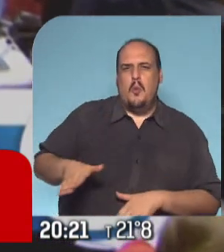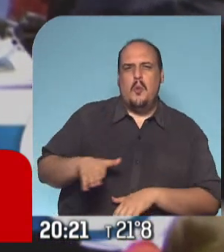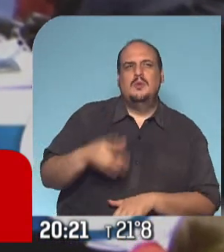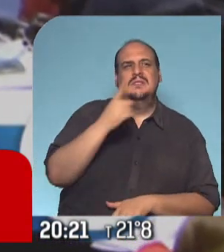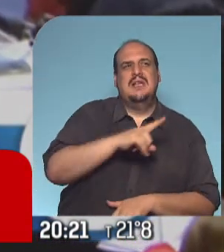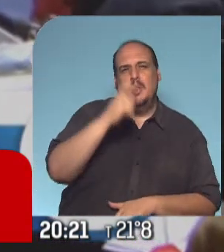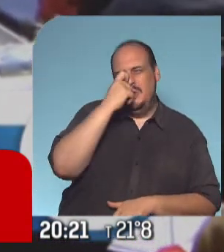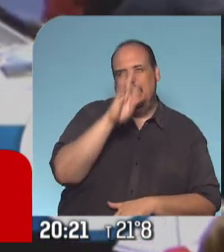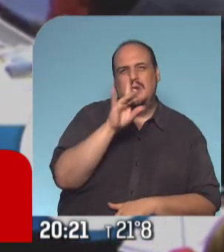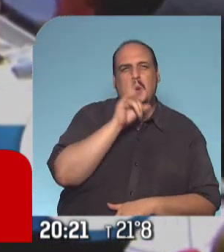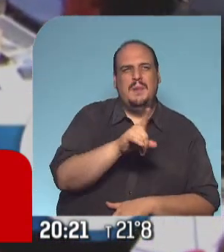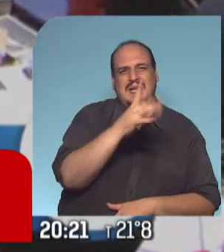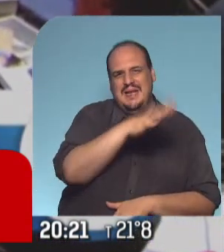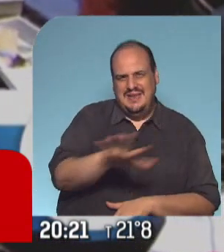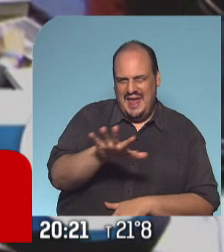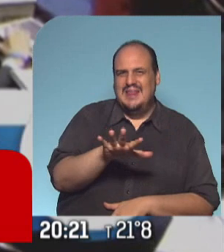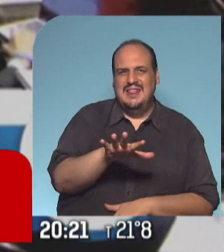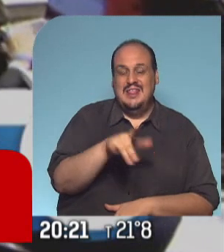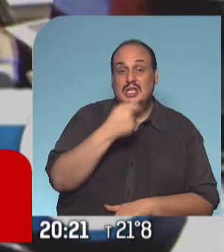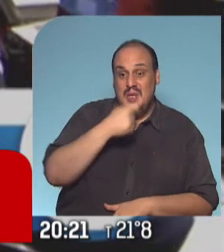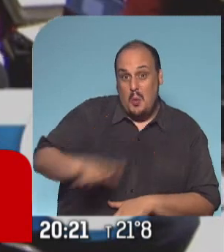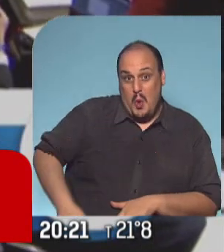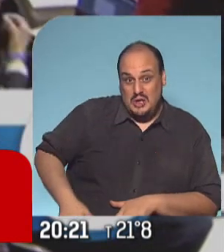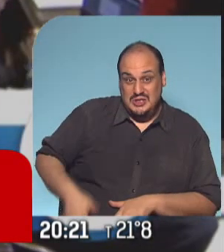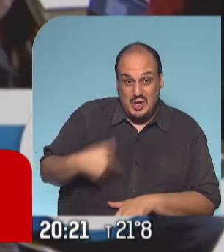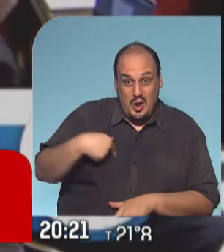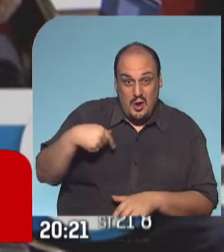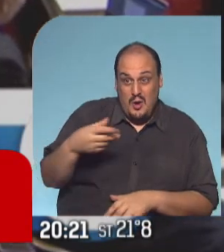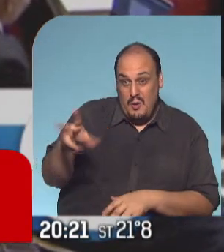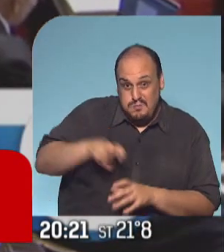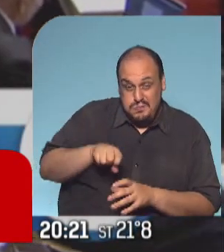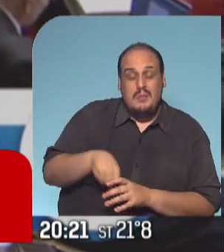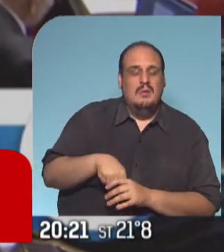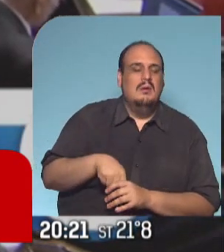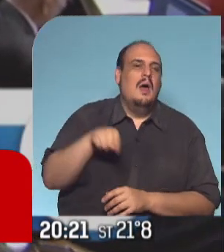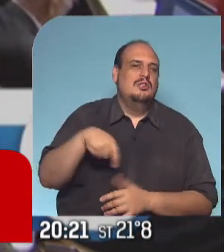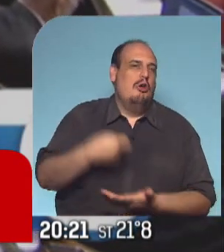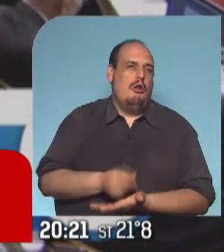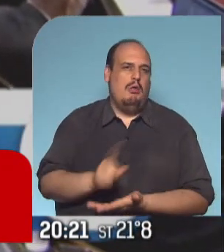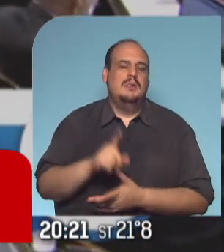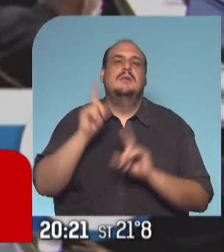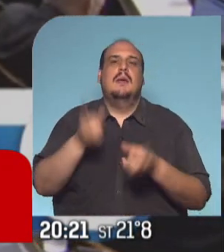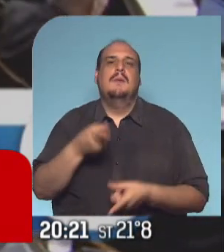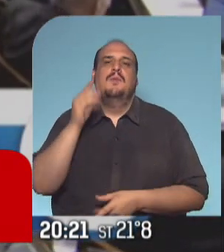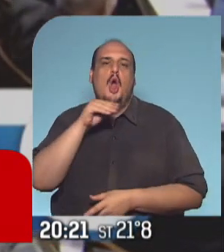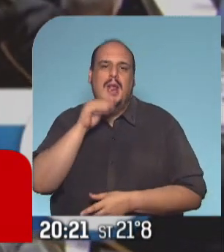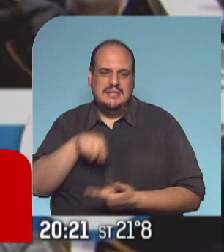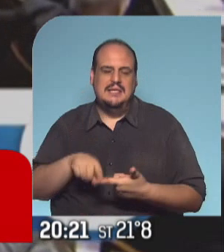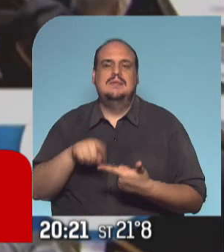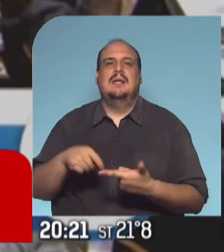124.500, 124.700 pesos de bolsillo, más allá de estas nuevas deducciones, digamos, horas extras,